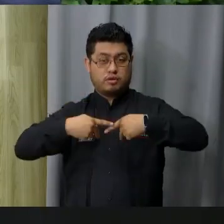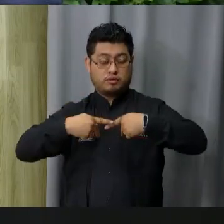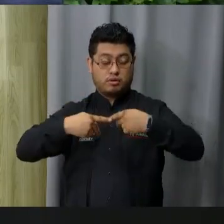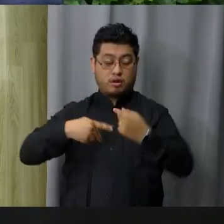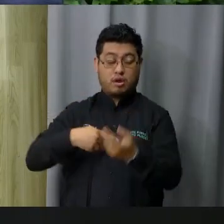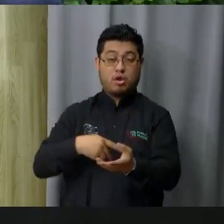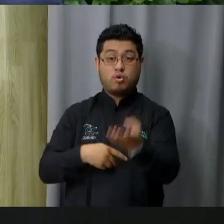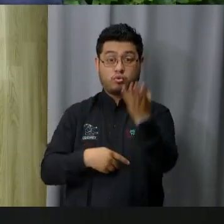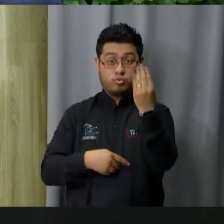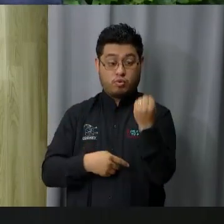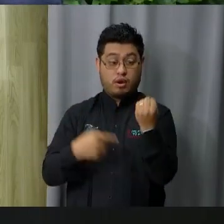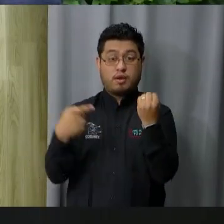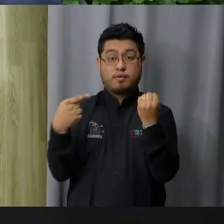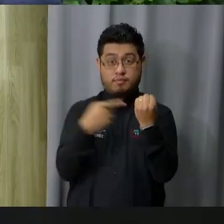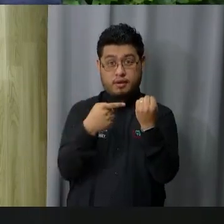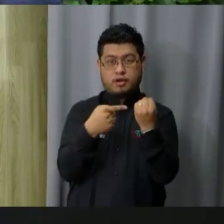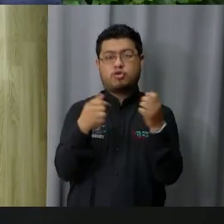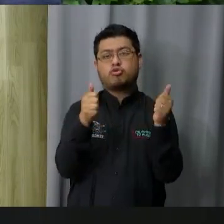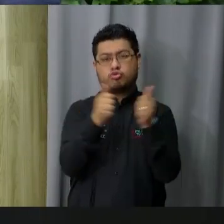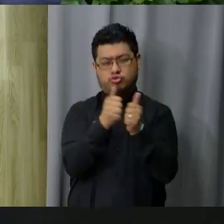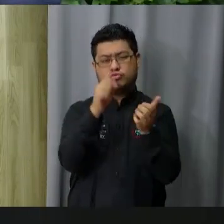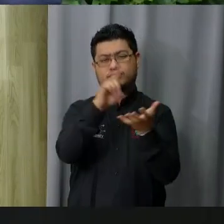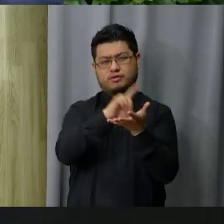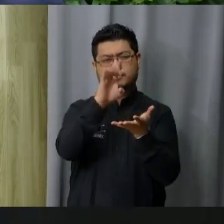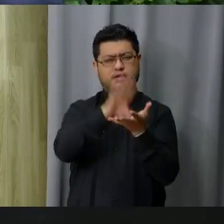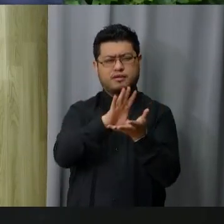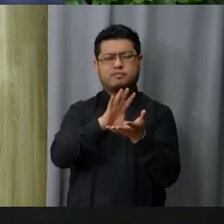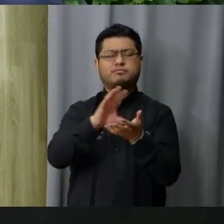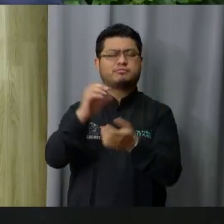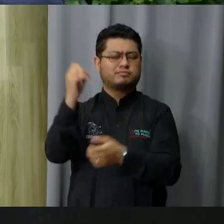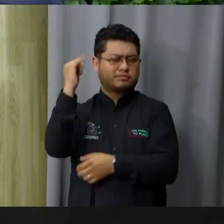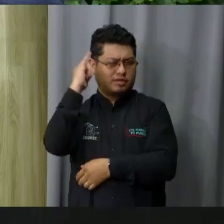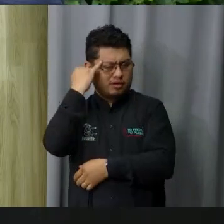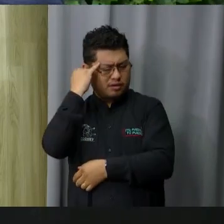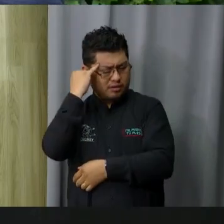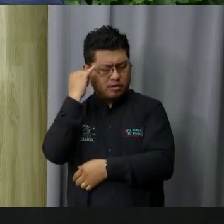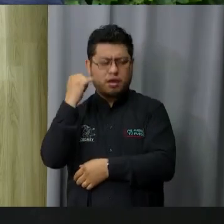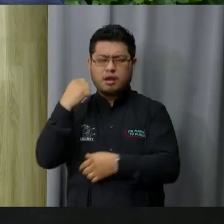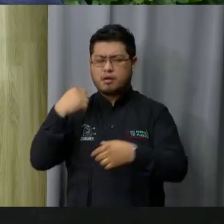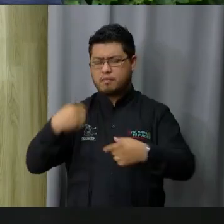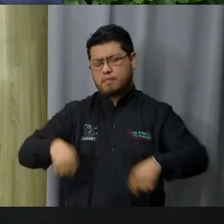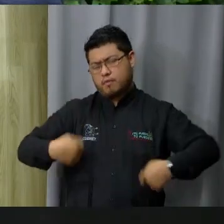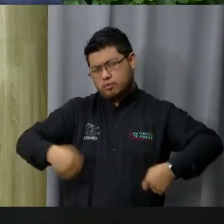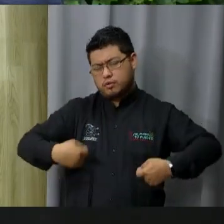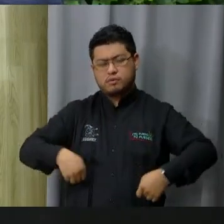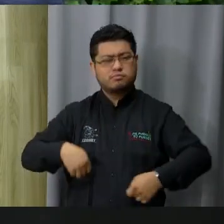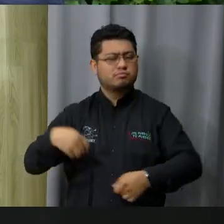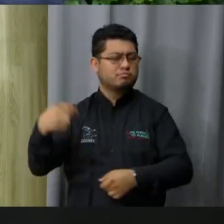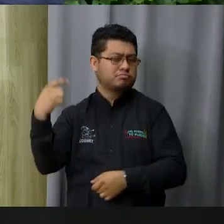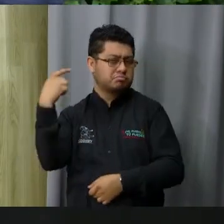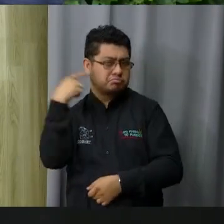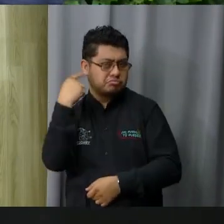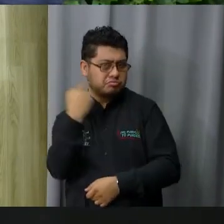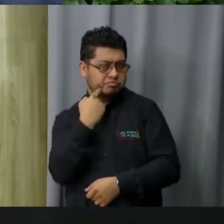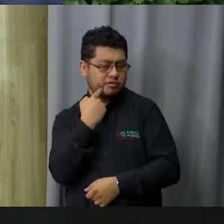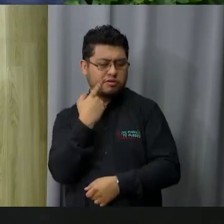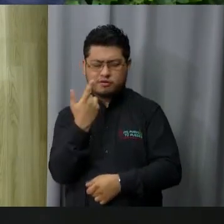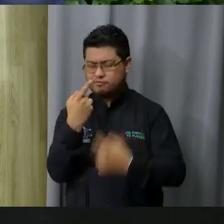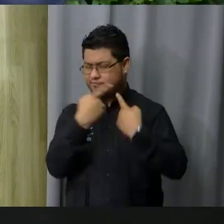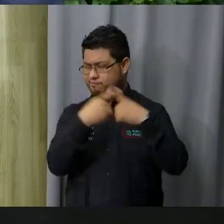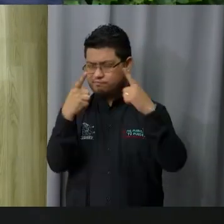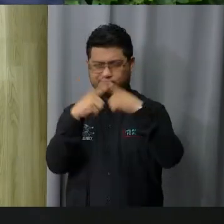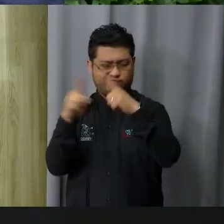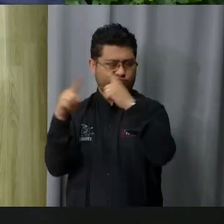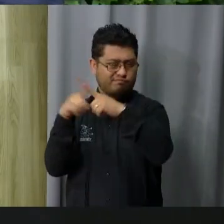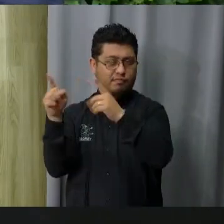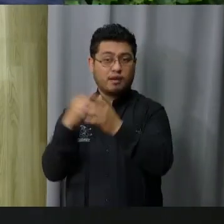tipo de discapacidad intelectual, motriz y auditiva. Entonces, pues bueno, este evento pues de